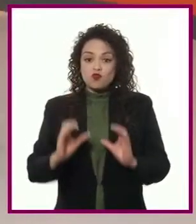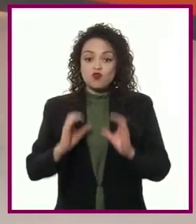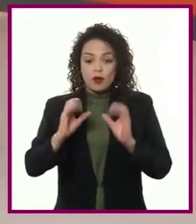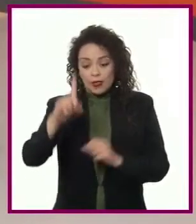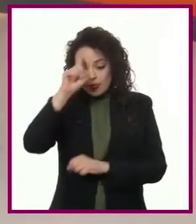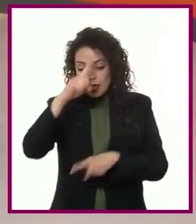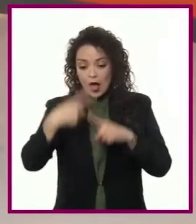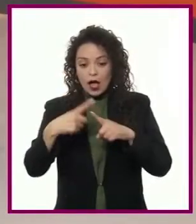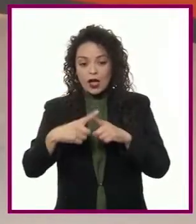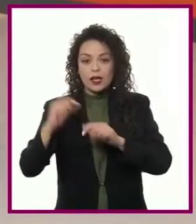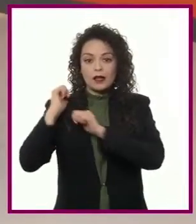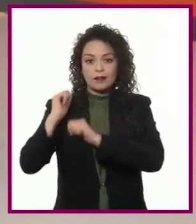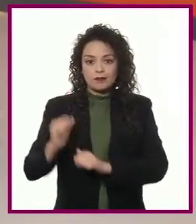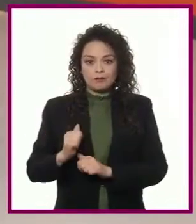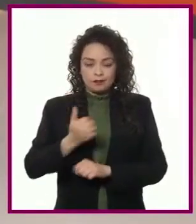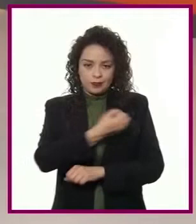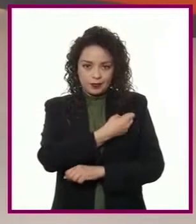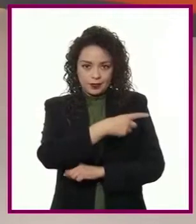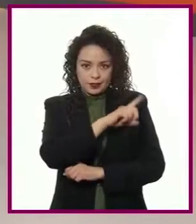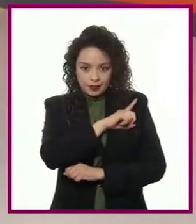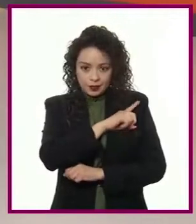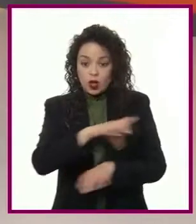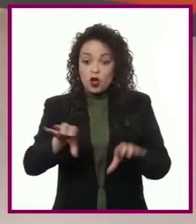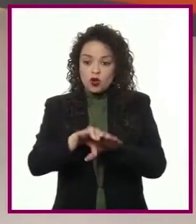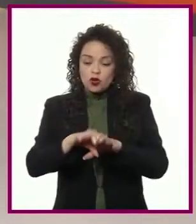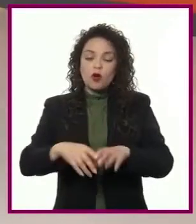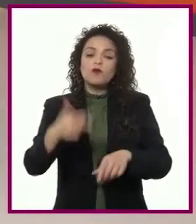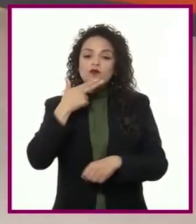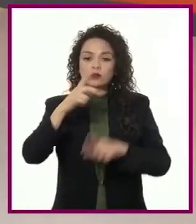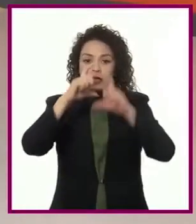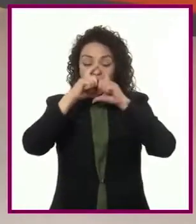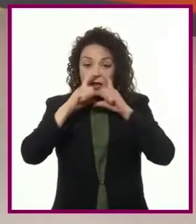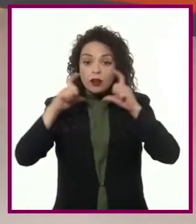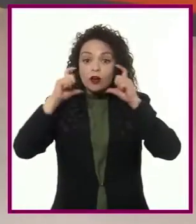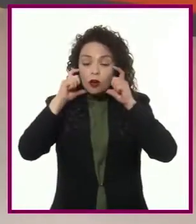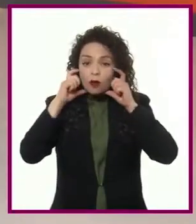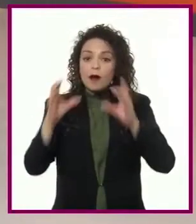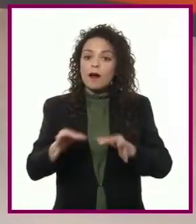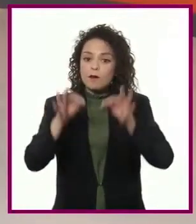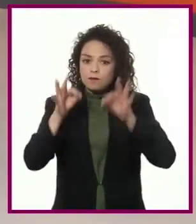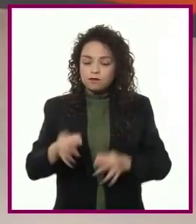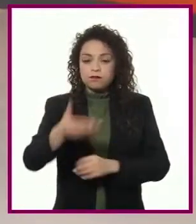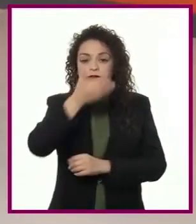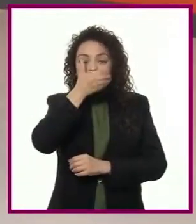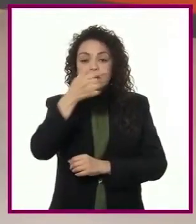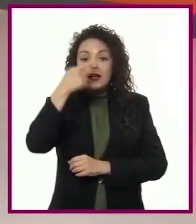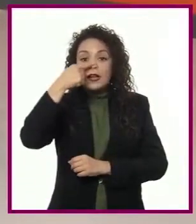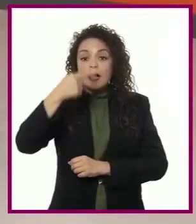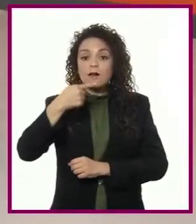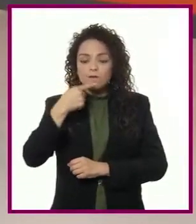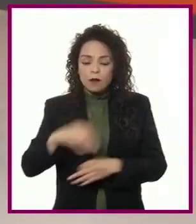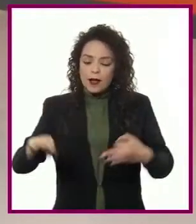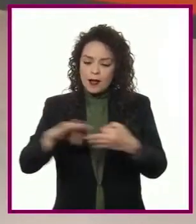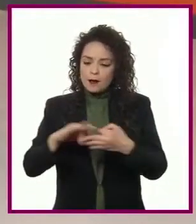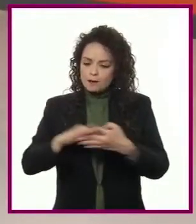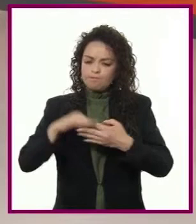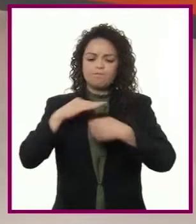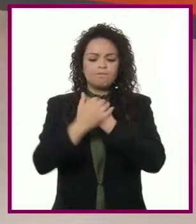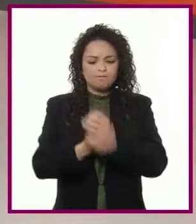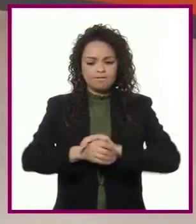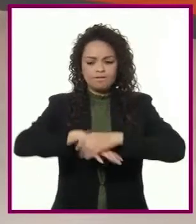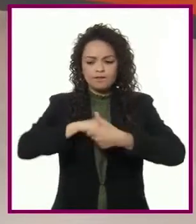utilizar correctamente el cubrebocas cubriendo nariz y boca, lavarnos constantemente las manos o utilizar